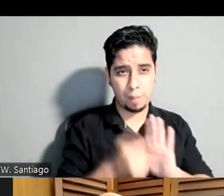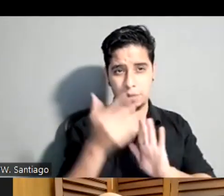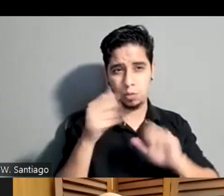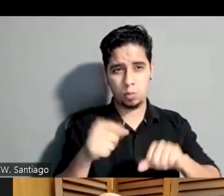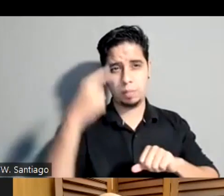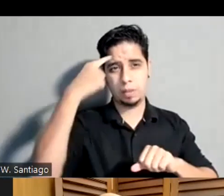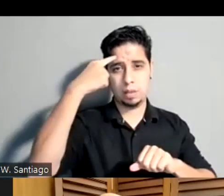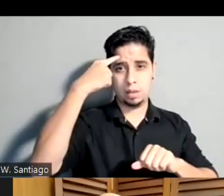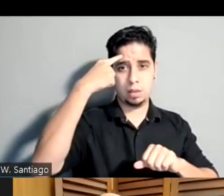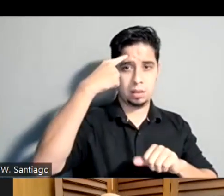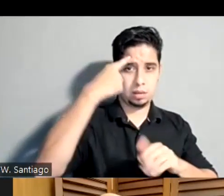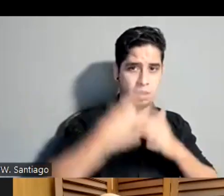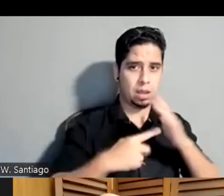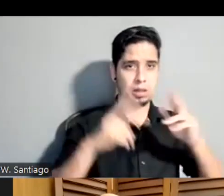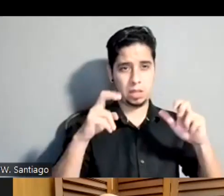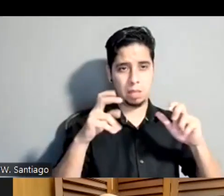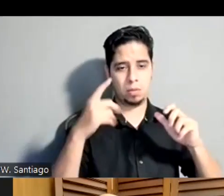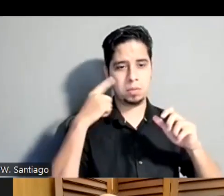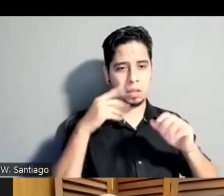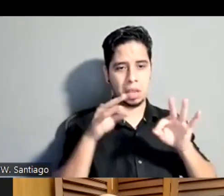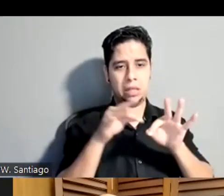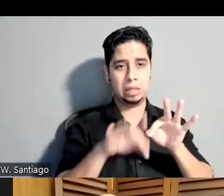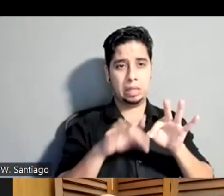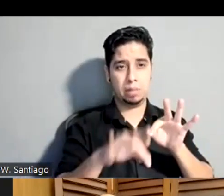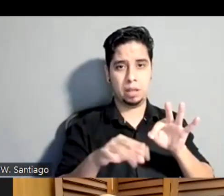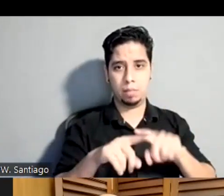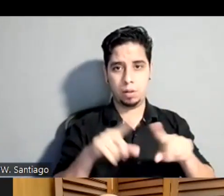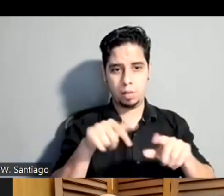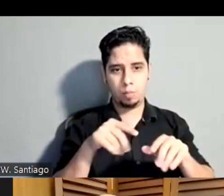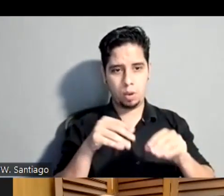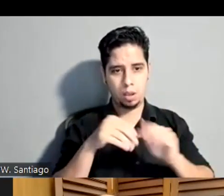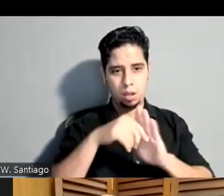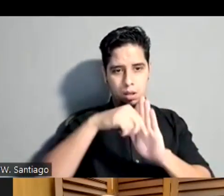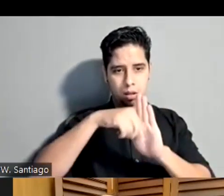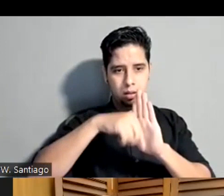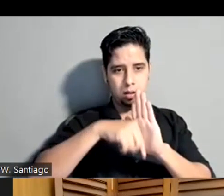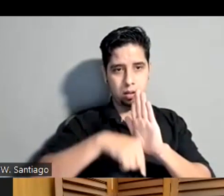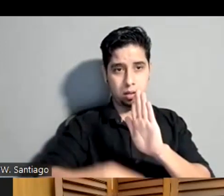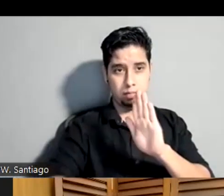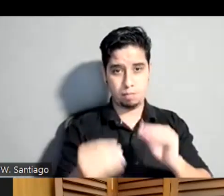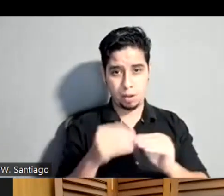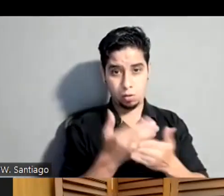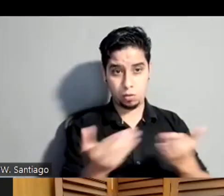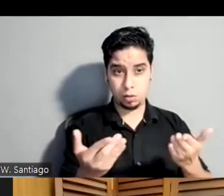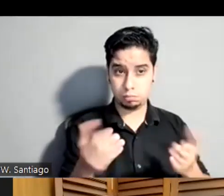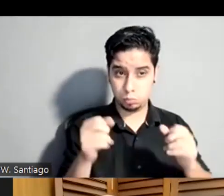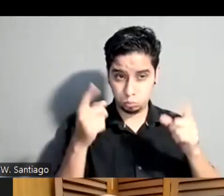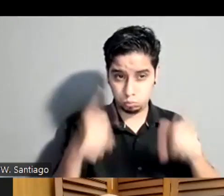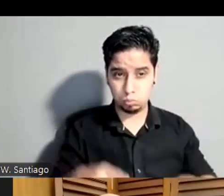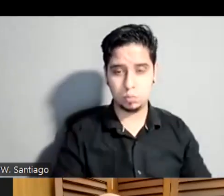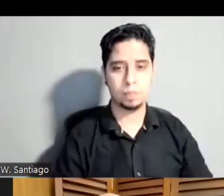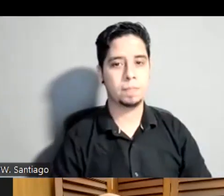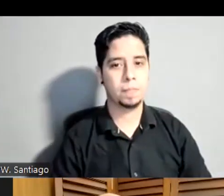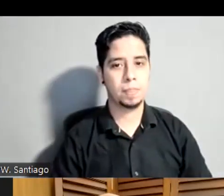pensar que el tema es ligero, pero debajo hay otras cosas. Mucho, hay mucho. Sí. Se hizo